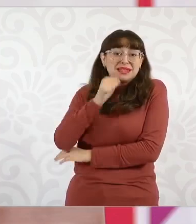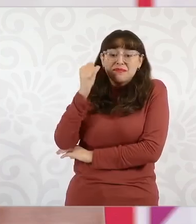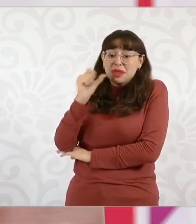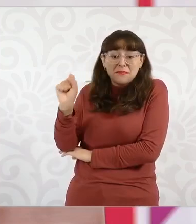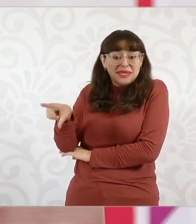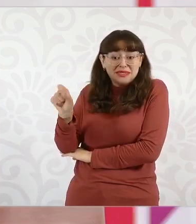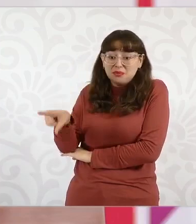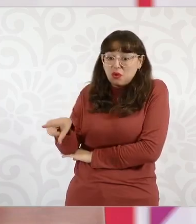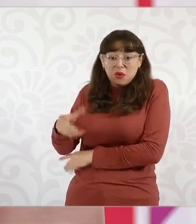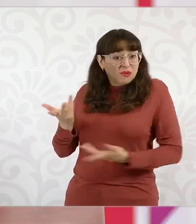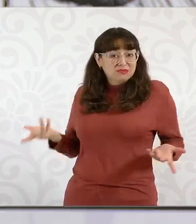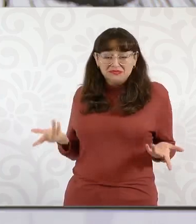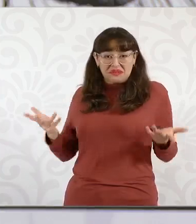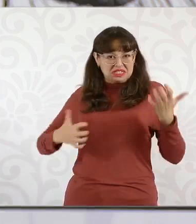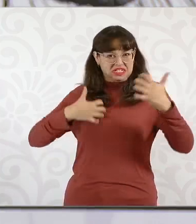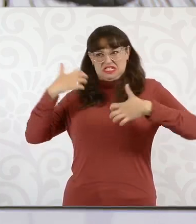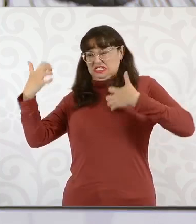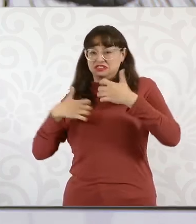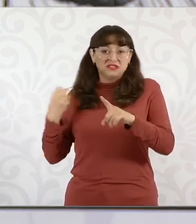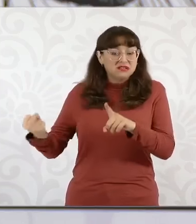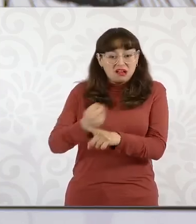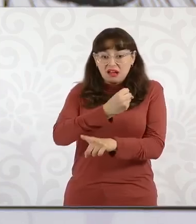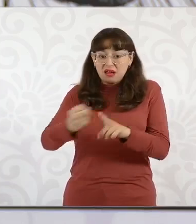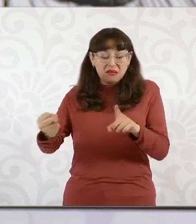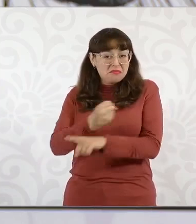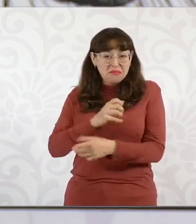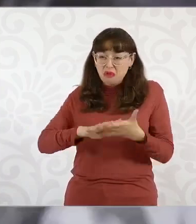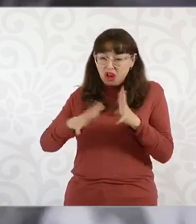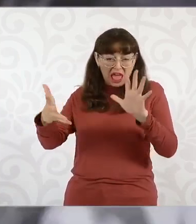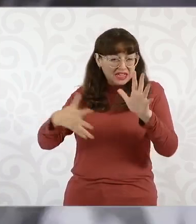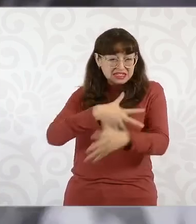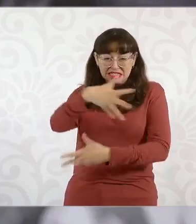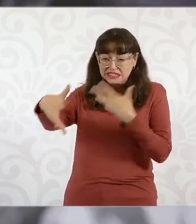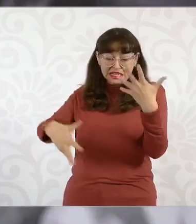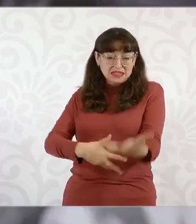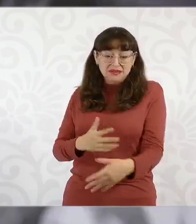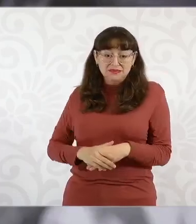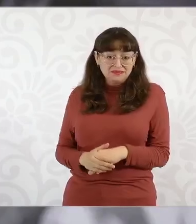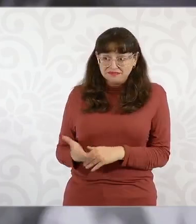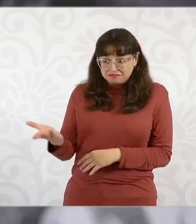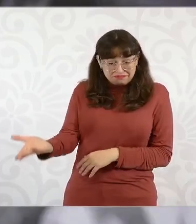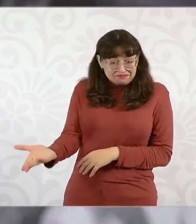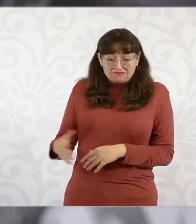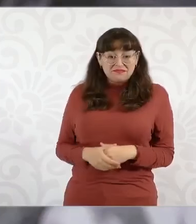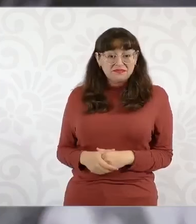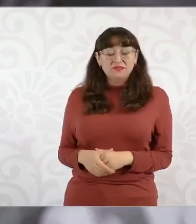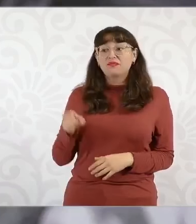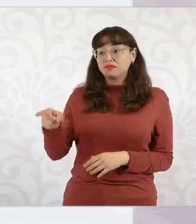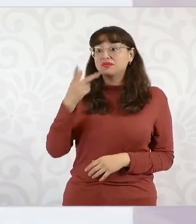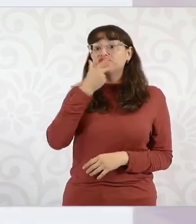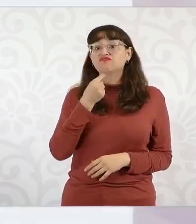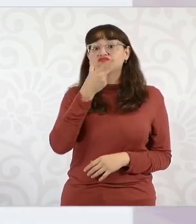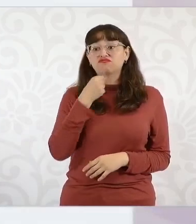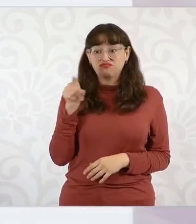Ese es el origen de ellos. Se puede ver la historia del dirigente del PRI. Está en muchos